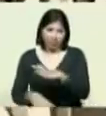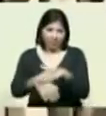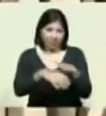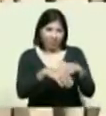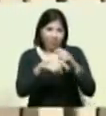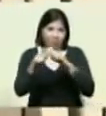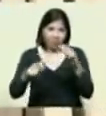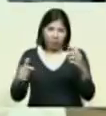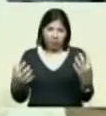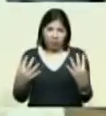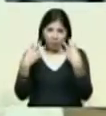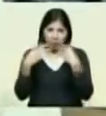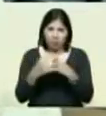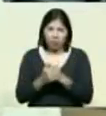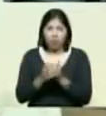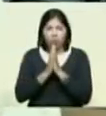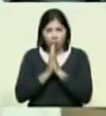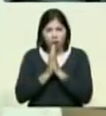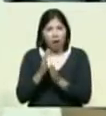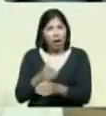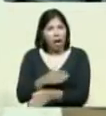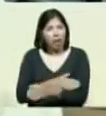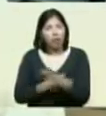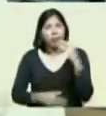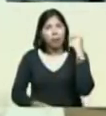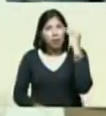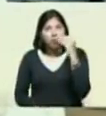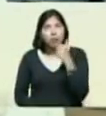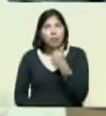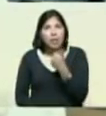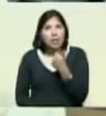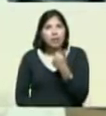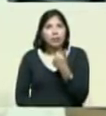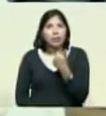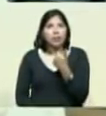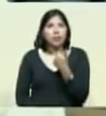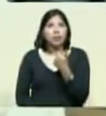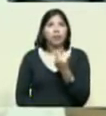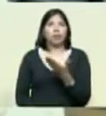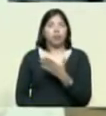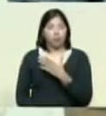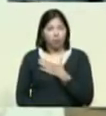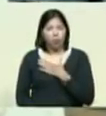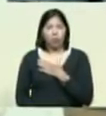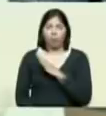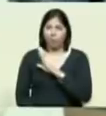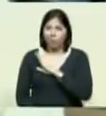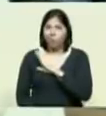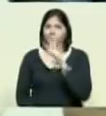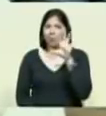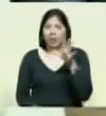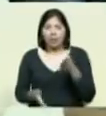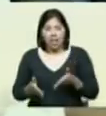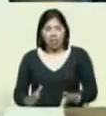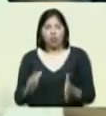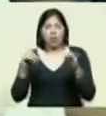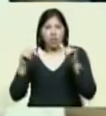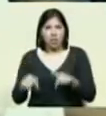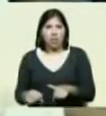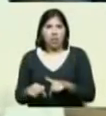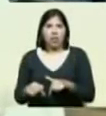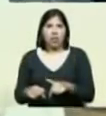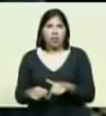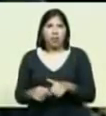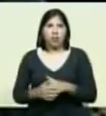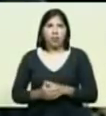de que piense muy bien antes de abandonar su país. No hay como el país de uno que nació aquí y aquí lo